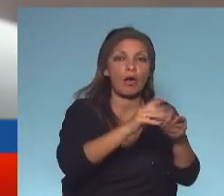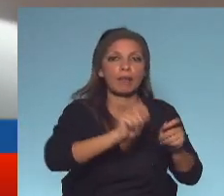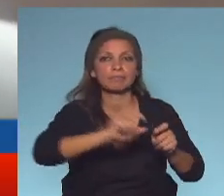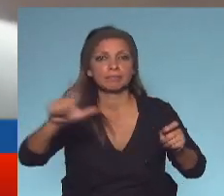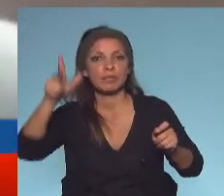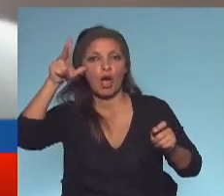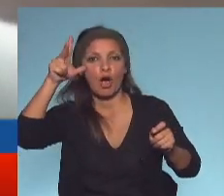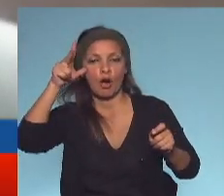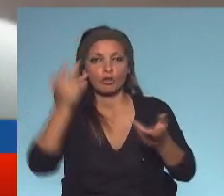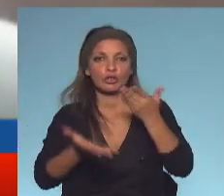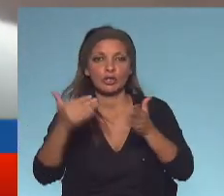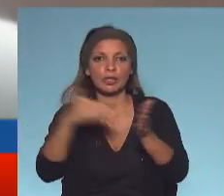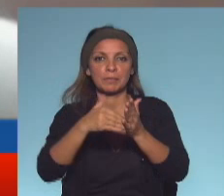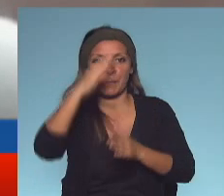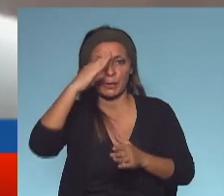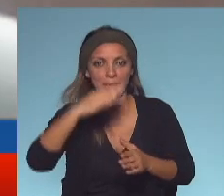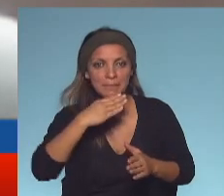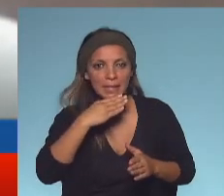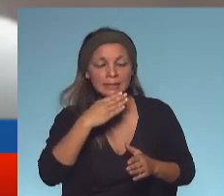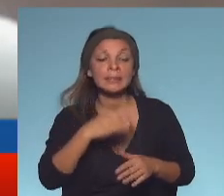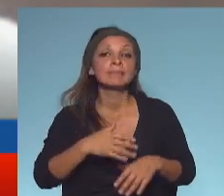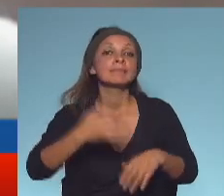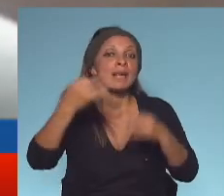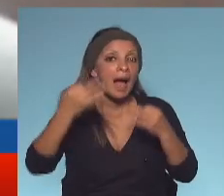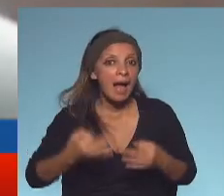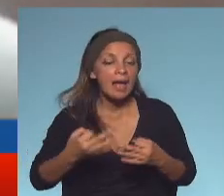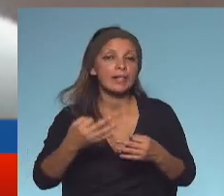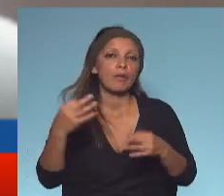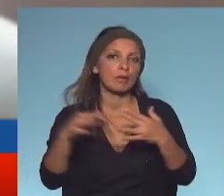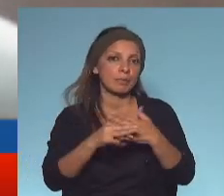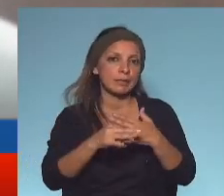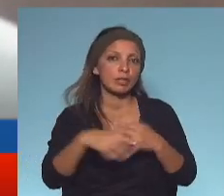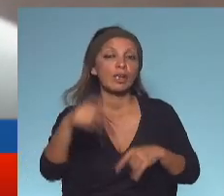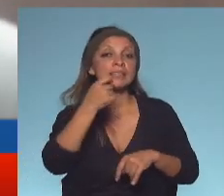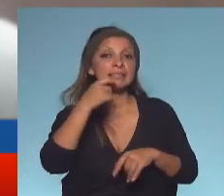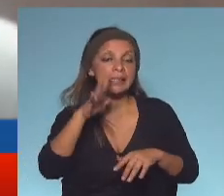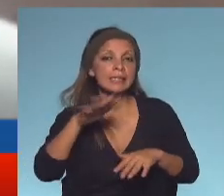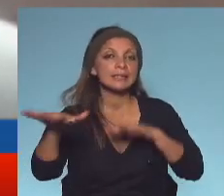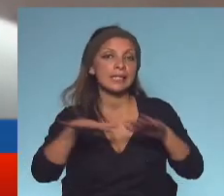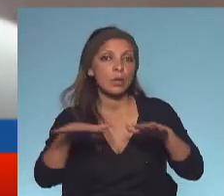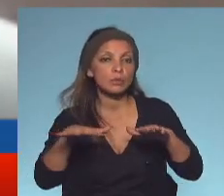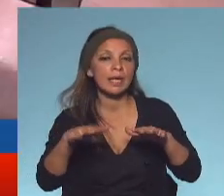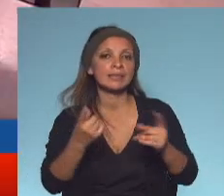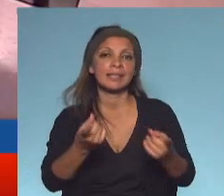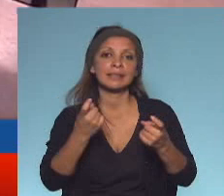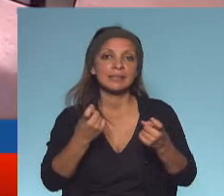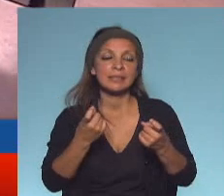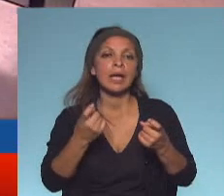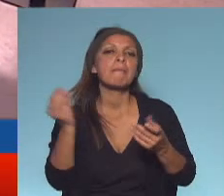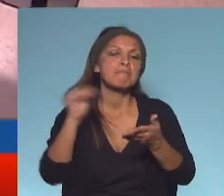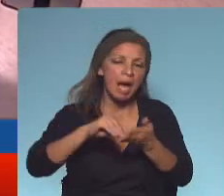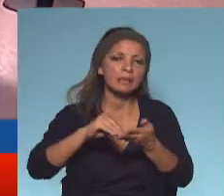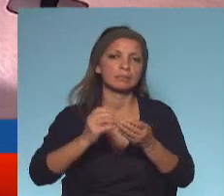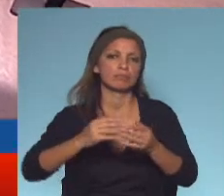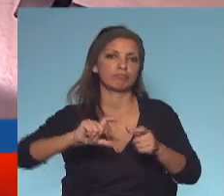de kilos mensuales, con el compromiso que si las circunstancias devienen necesario, vamos a incrementar ese